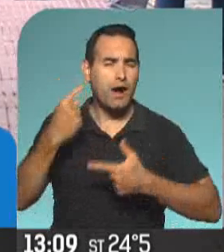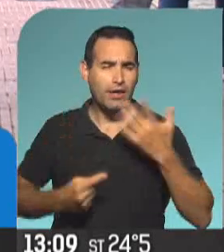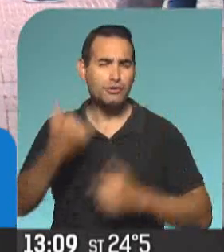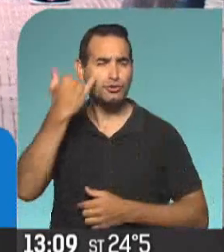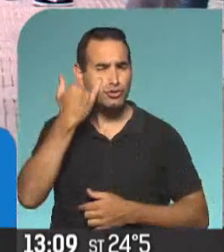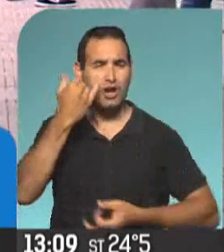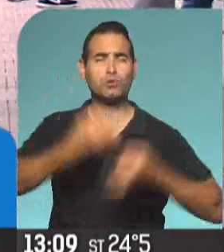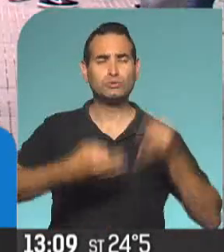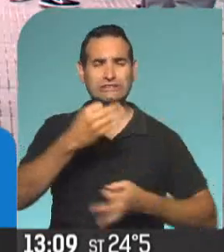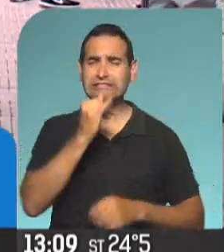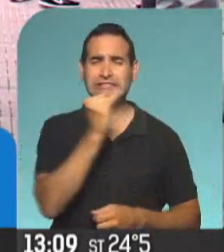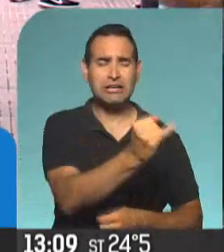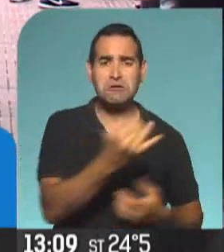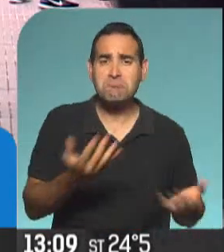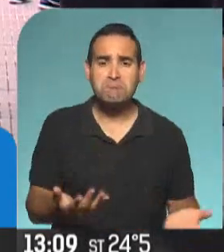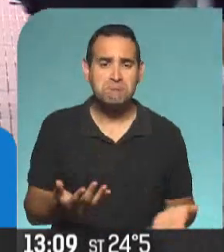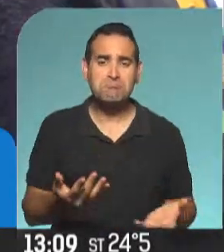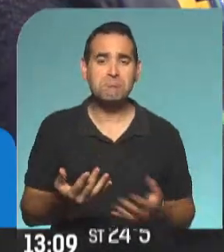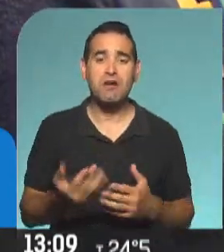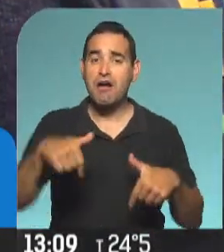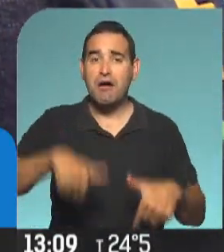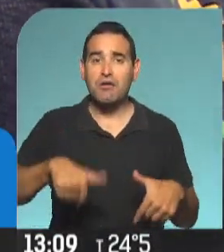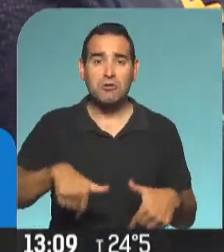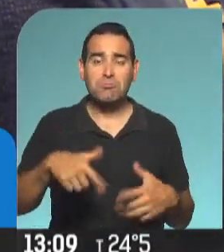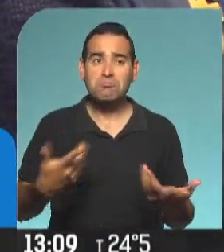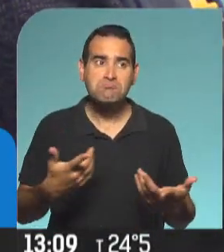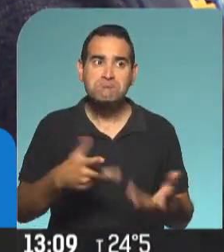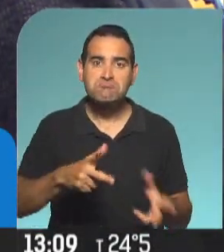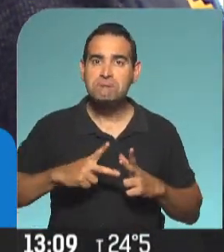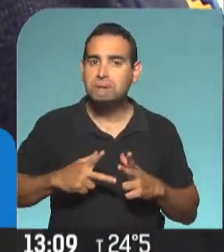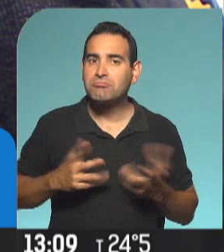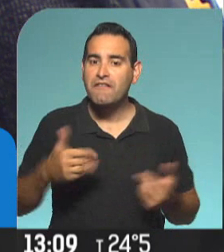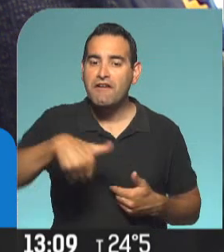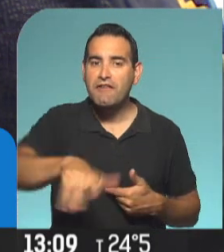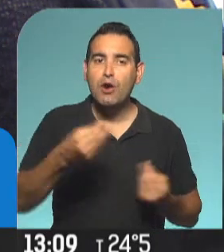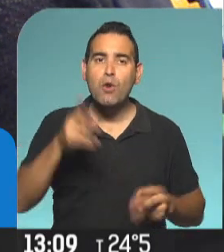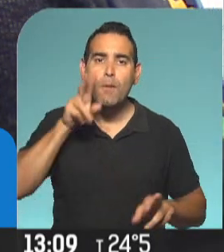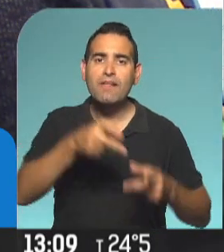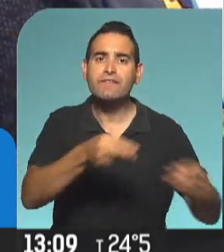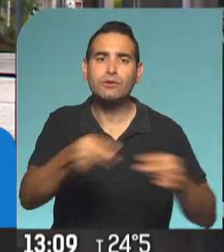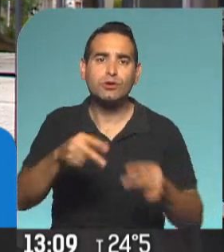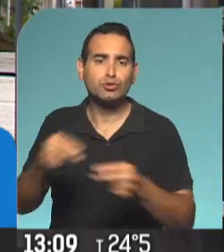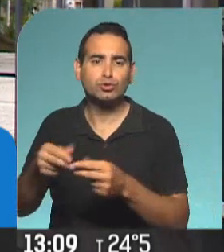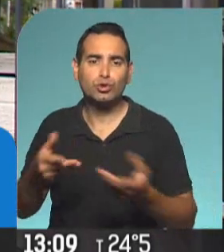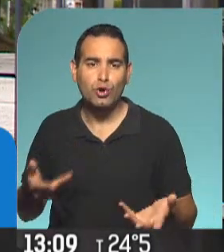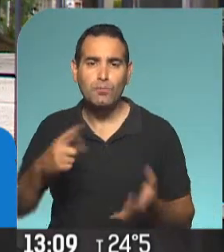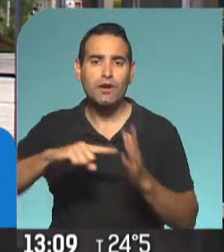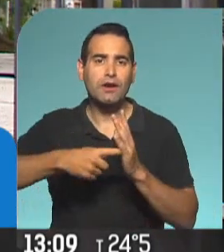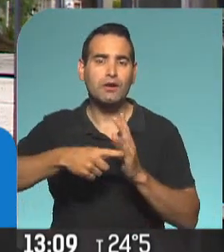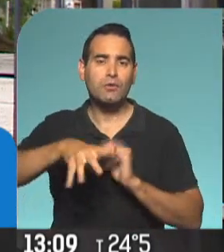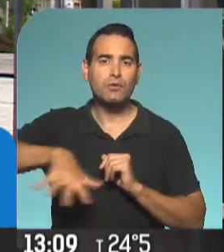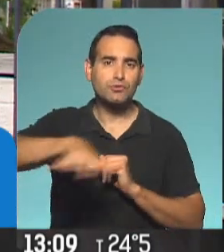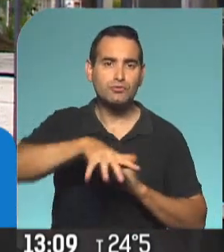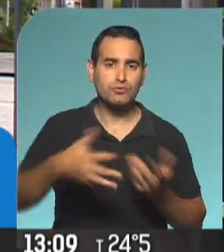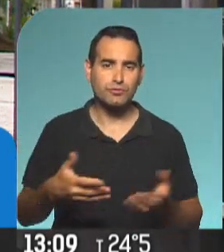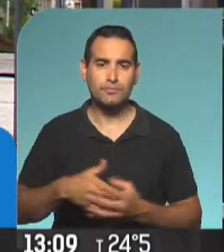justicia y no hay hoy todavía una certeza de cómo va a ser todo el sistema de vacunación para la ciudad en la